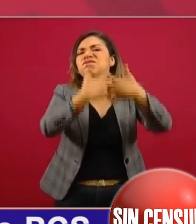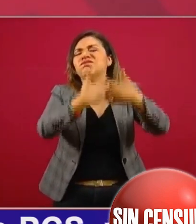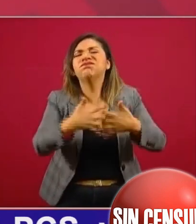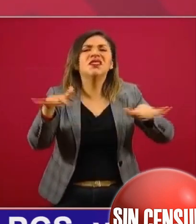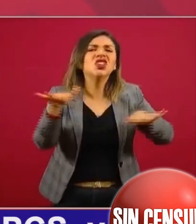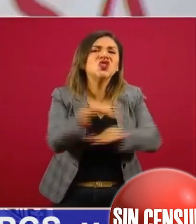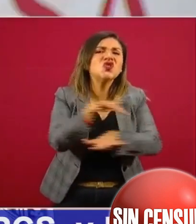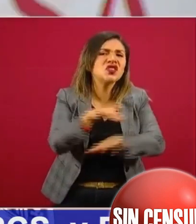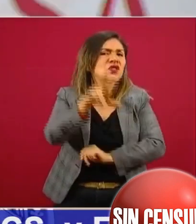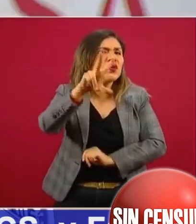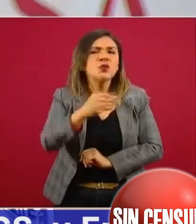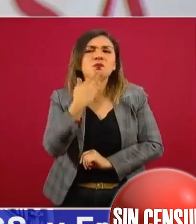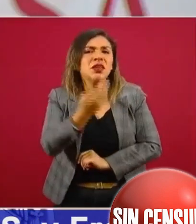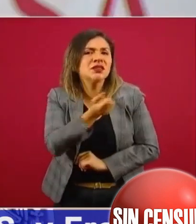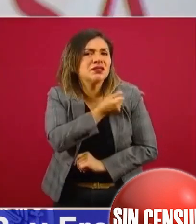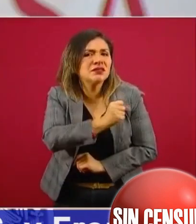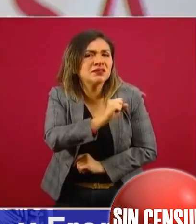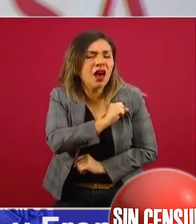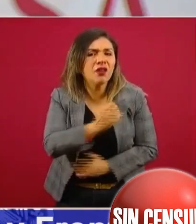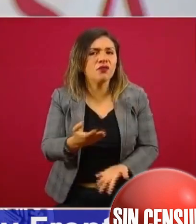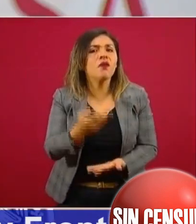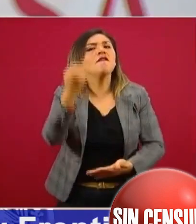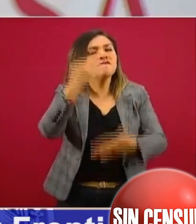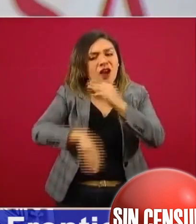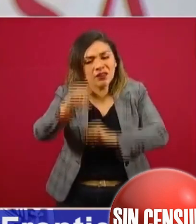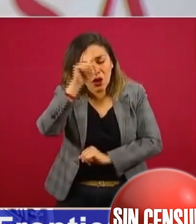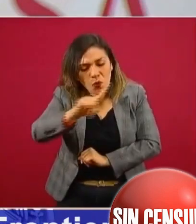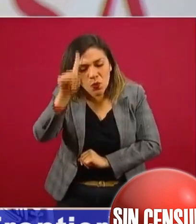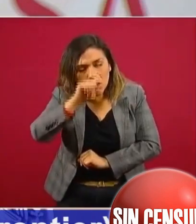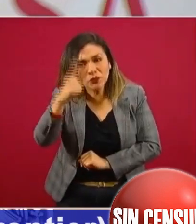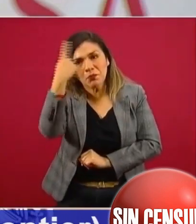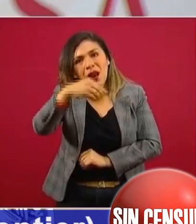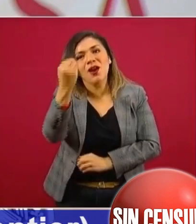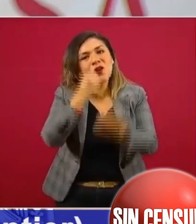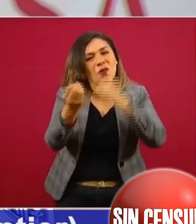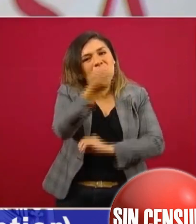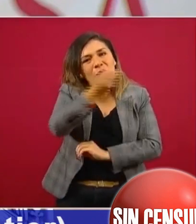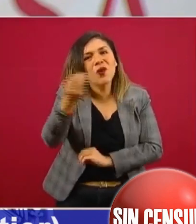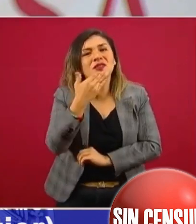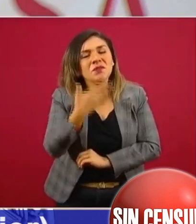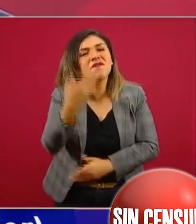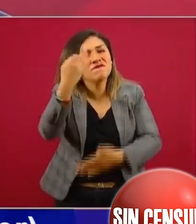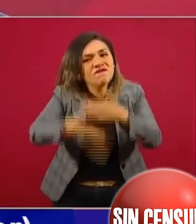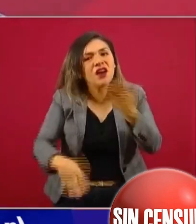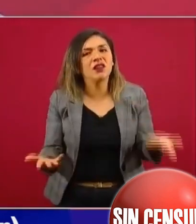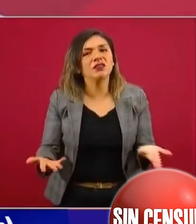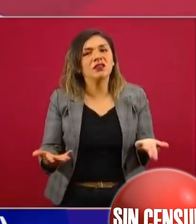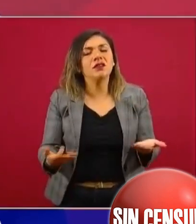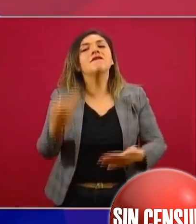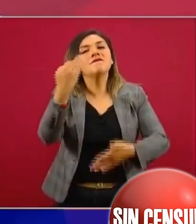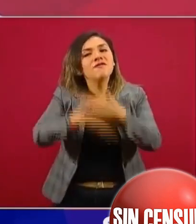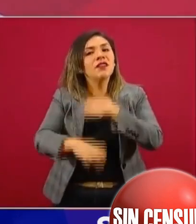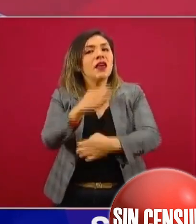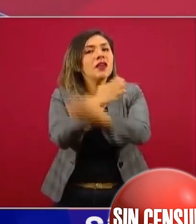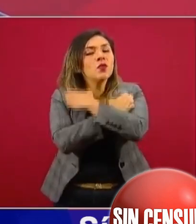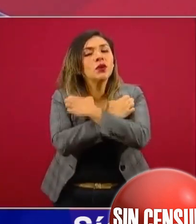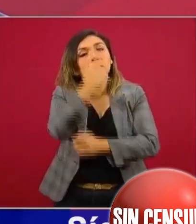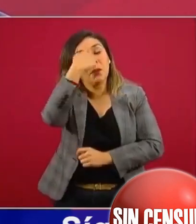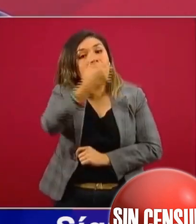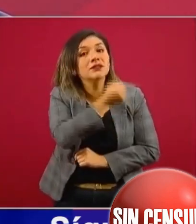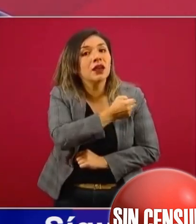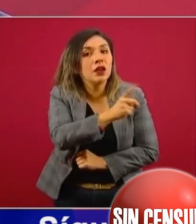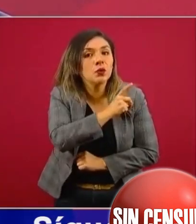chatarras, por la falta de orientación nutricional, por la falta de educación para la salud.